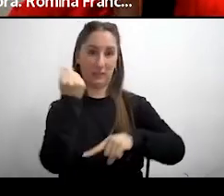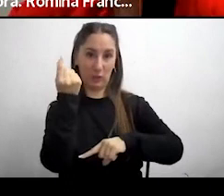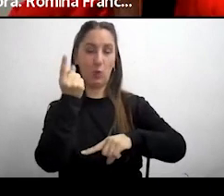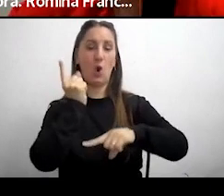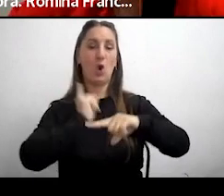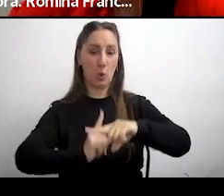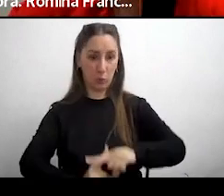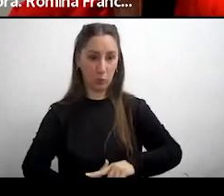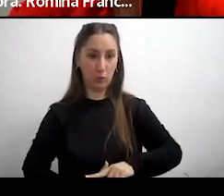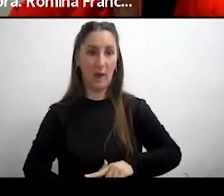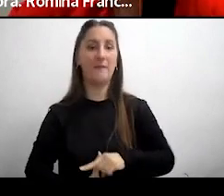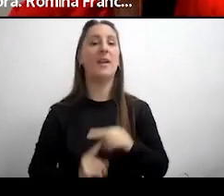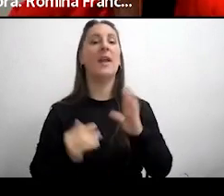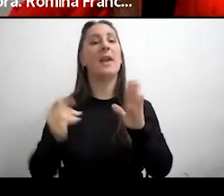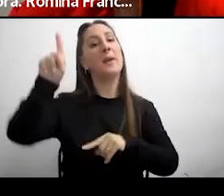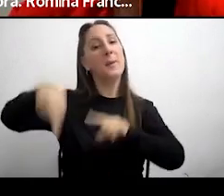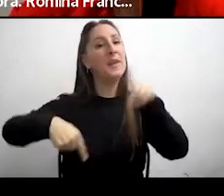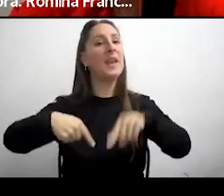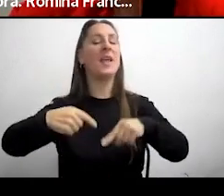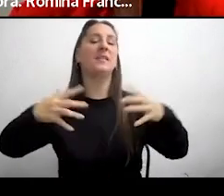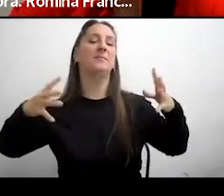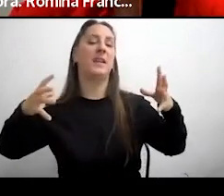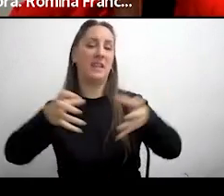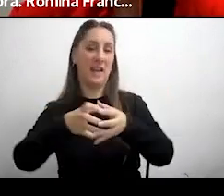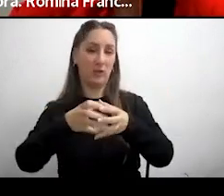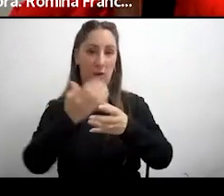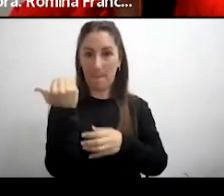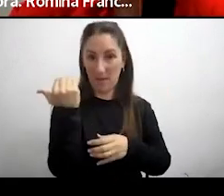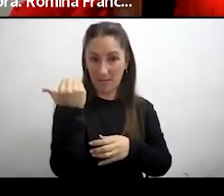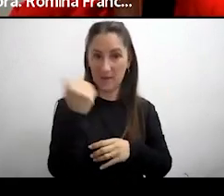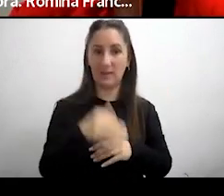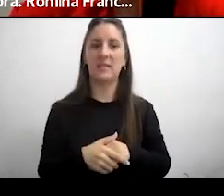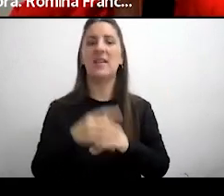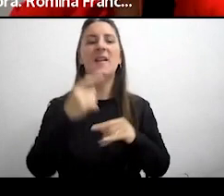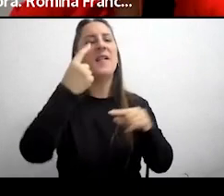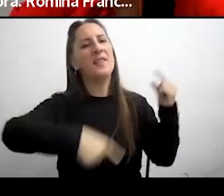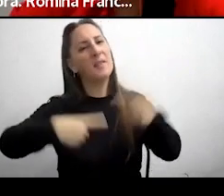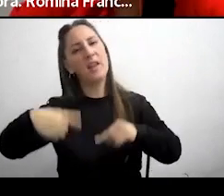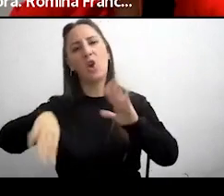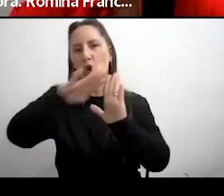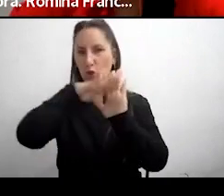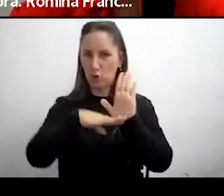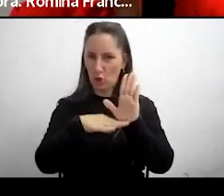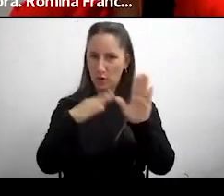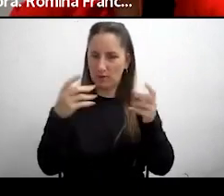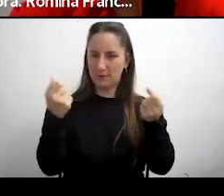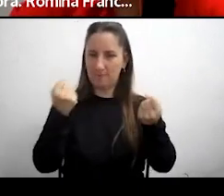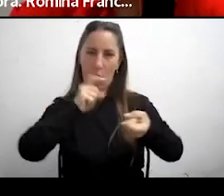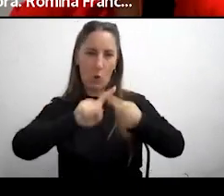que provengan de integraciones pendientes u operaciones efectuadas distintas a las condiciones pactadas